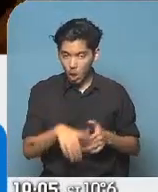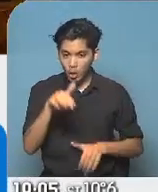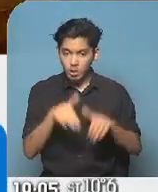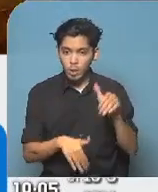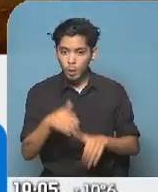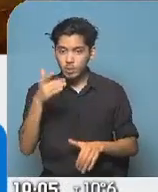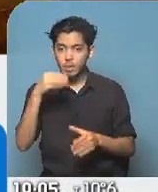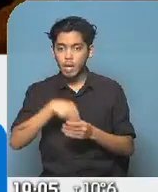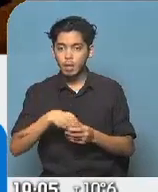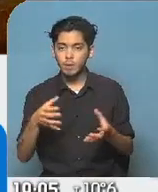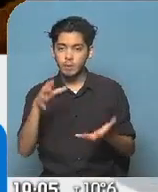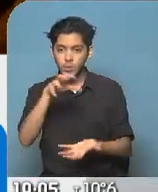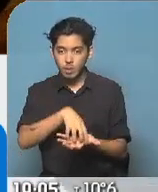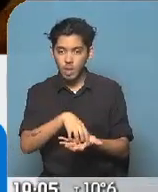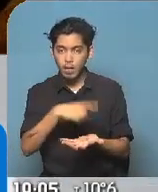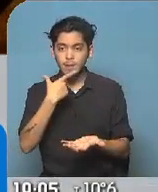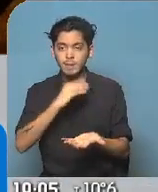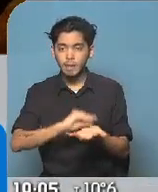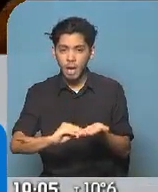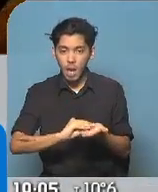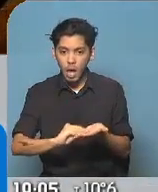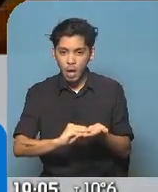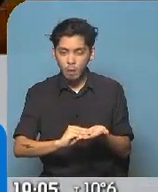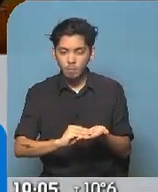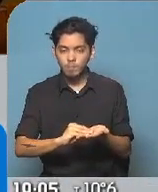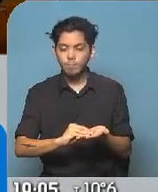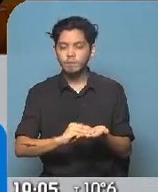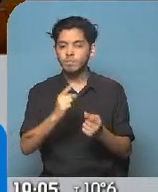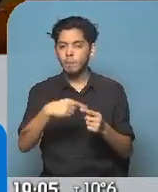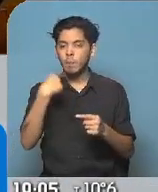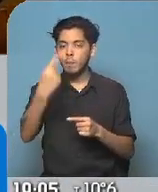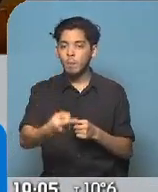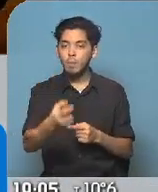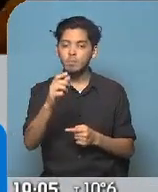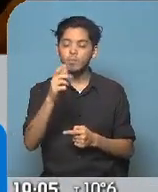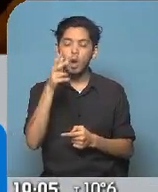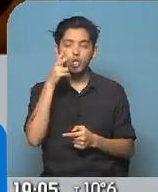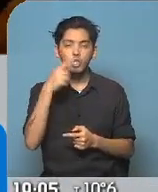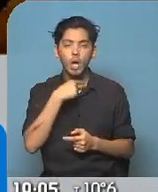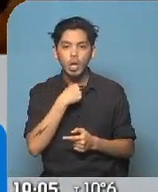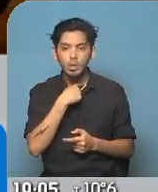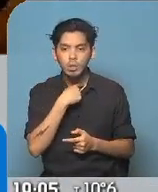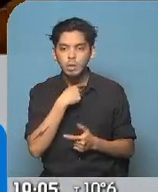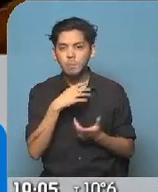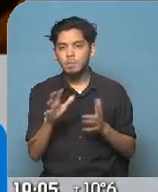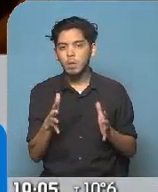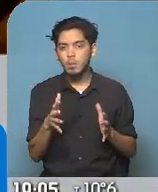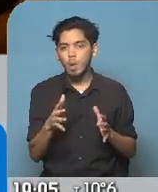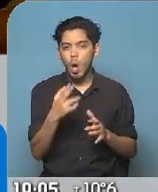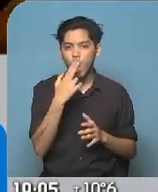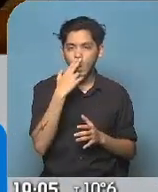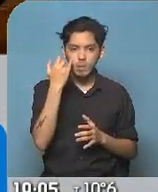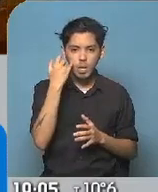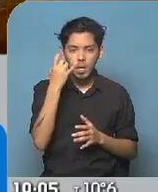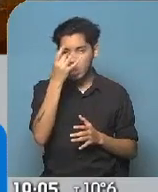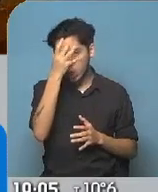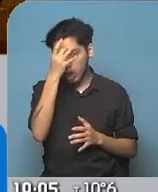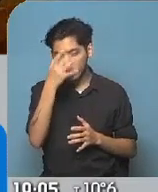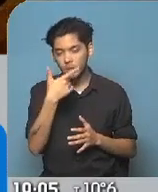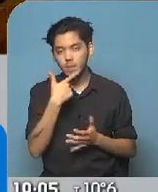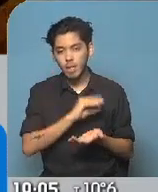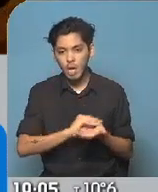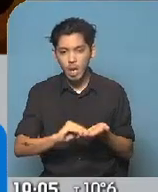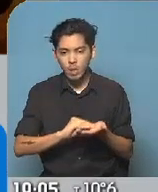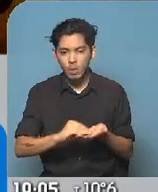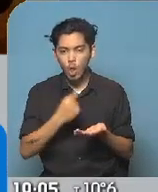el recinto de la cámara de senadores cosa que va a pasar el 8 de agosto habría no menos de entre 11 y 12 senadores